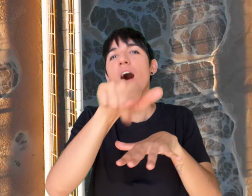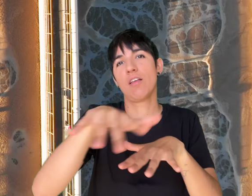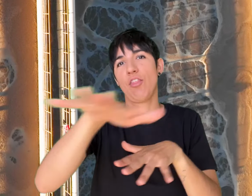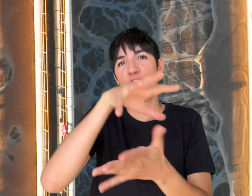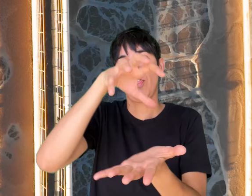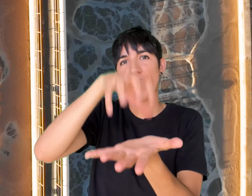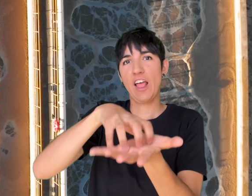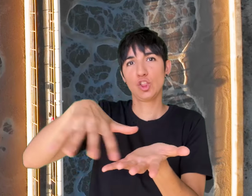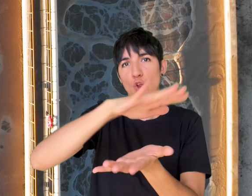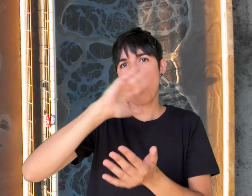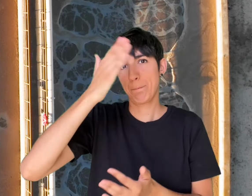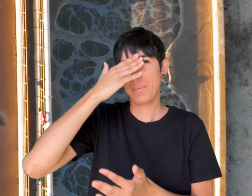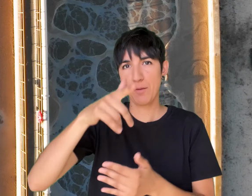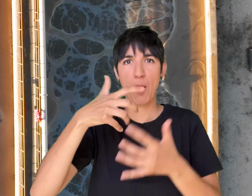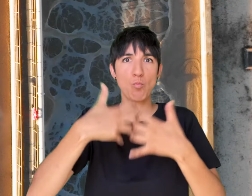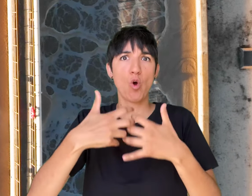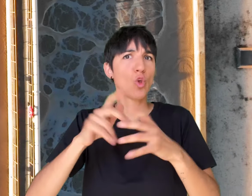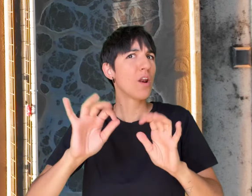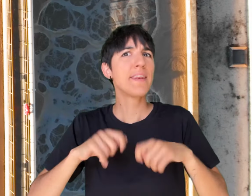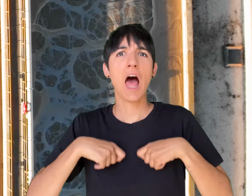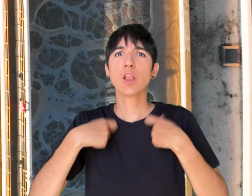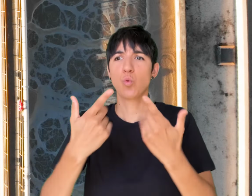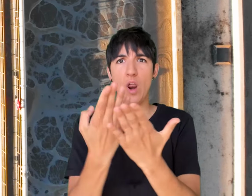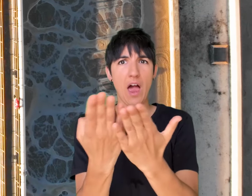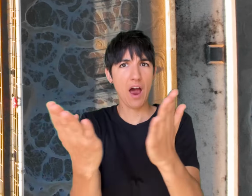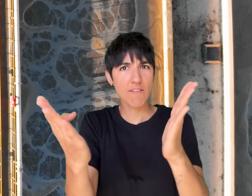ejercen su labor de depuración de aguas residuales.